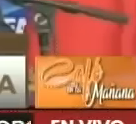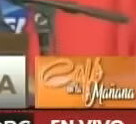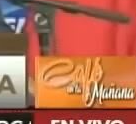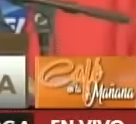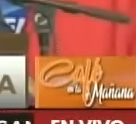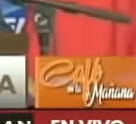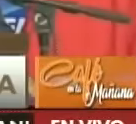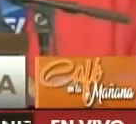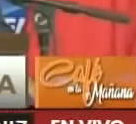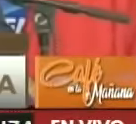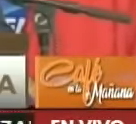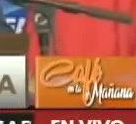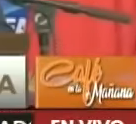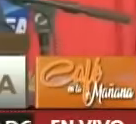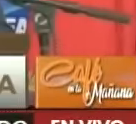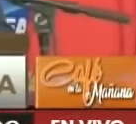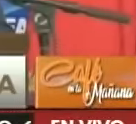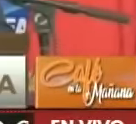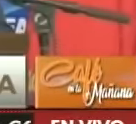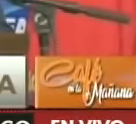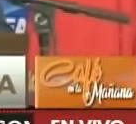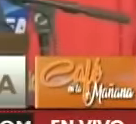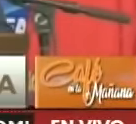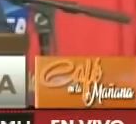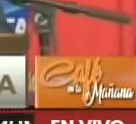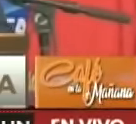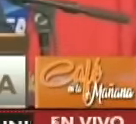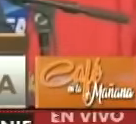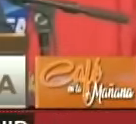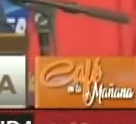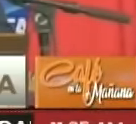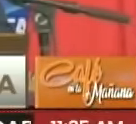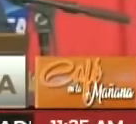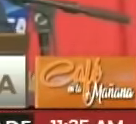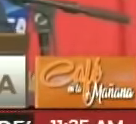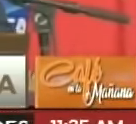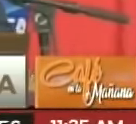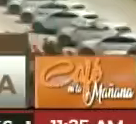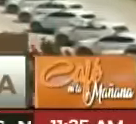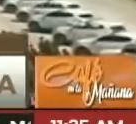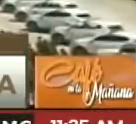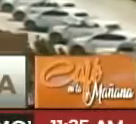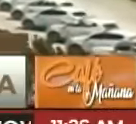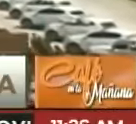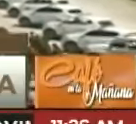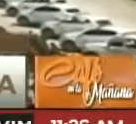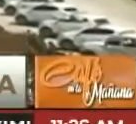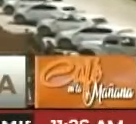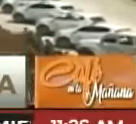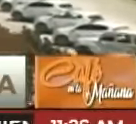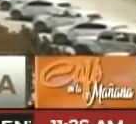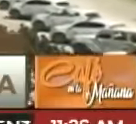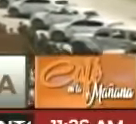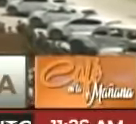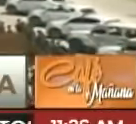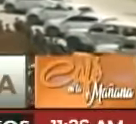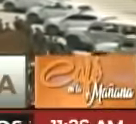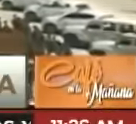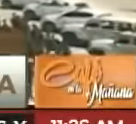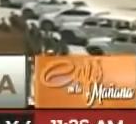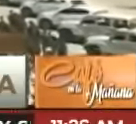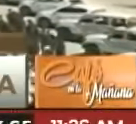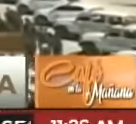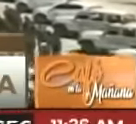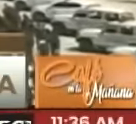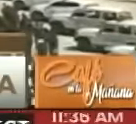tanto al enemigo de la patria, dentro y fuera del país, la convocatoria a referéndum que